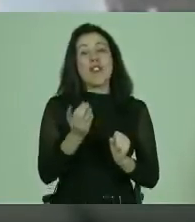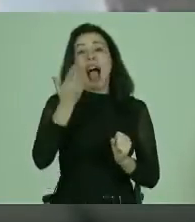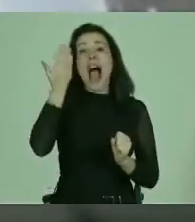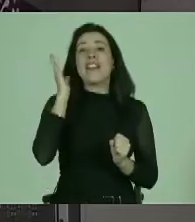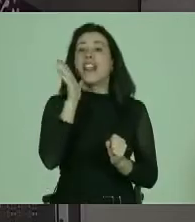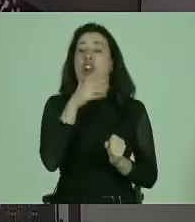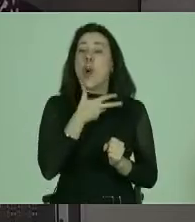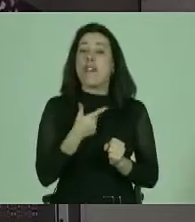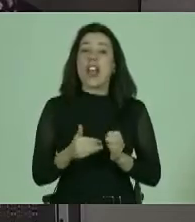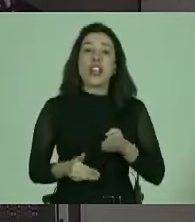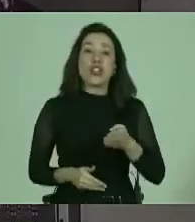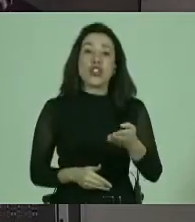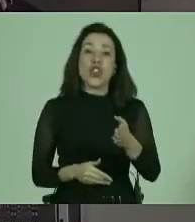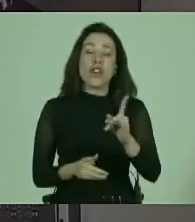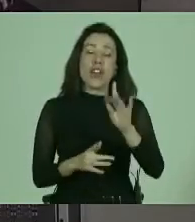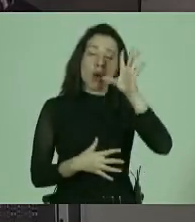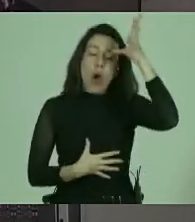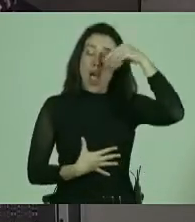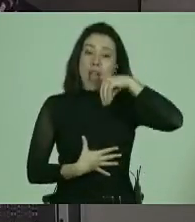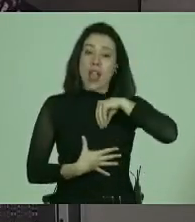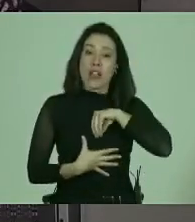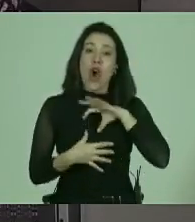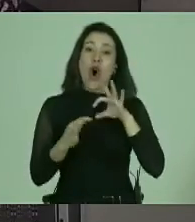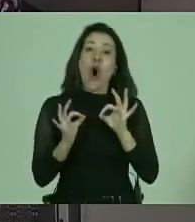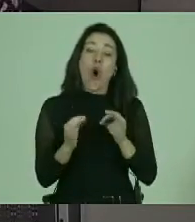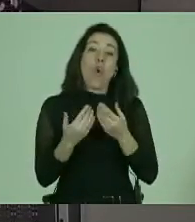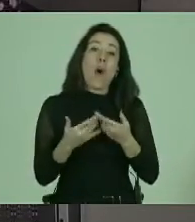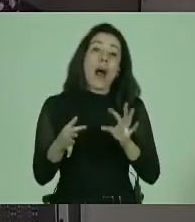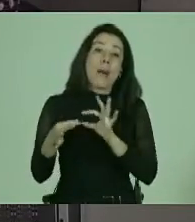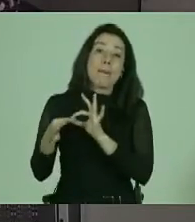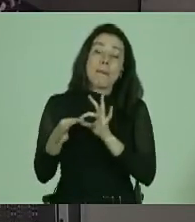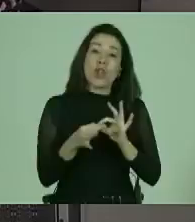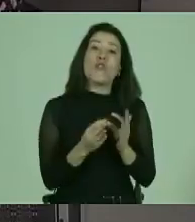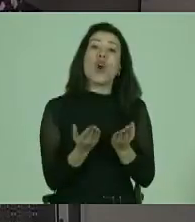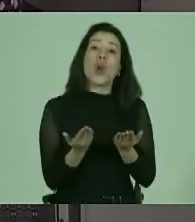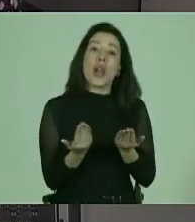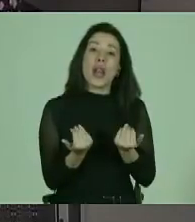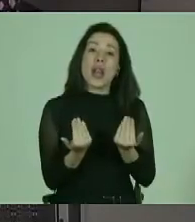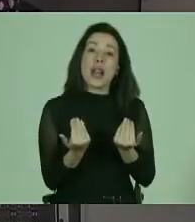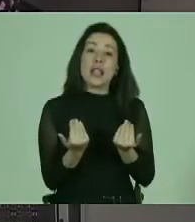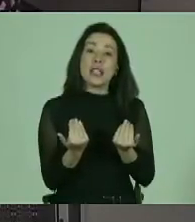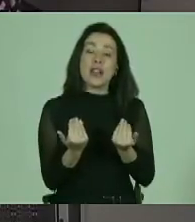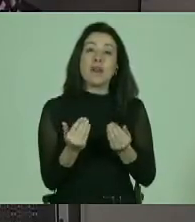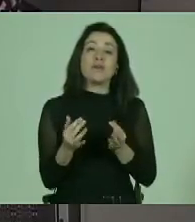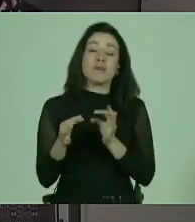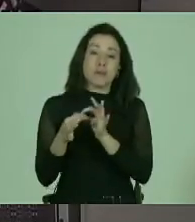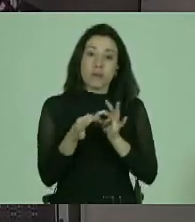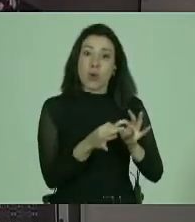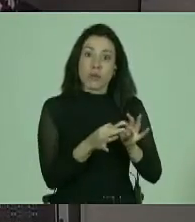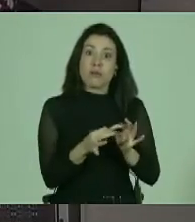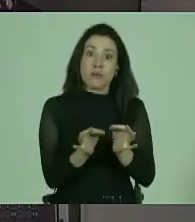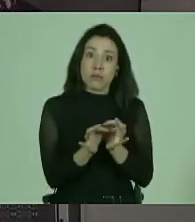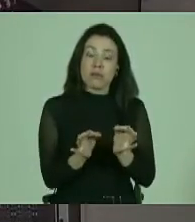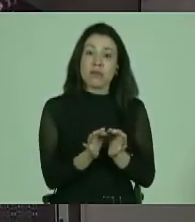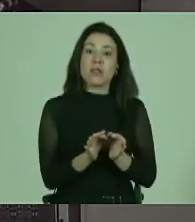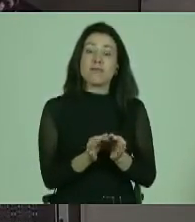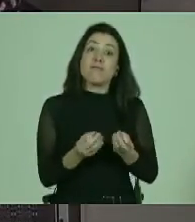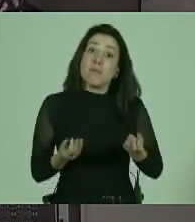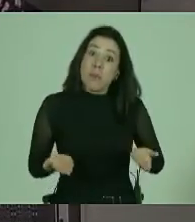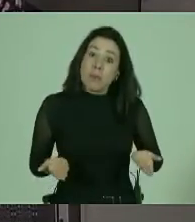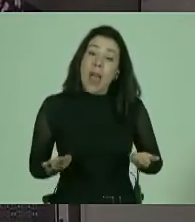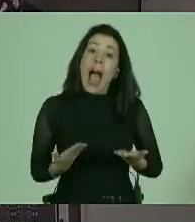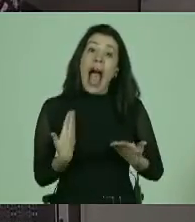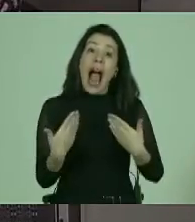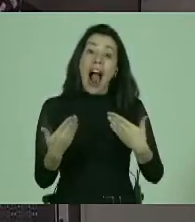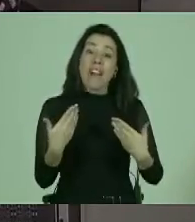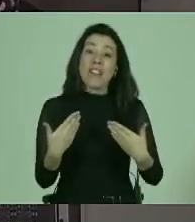no teníamos y aún no hemos interiorizado o por cualquier razón necesitamos de argumentos y bueno pues a